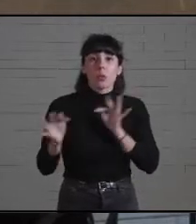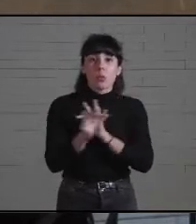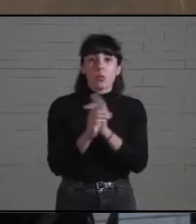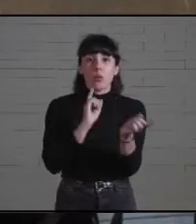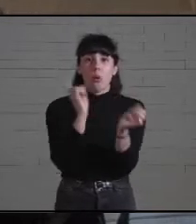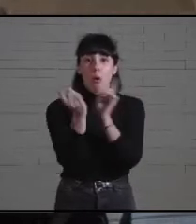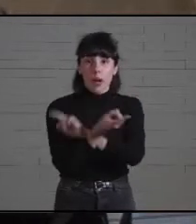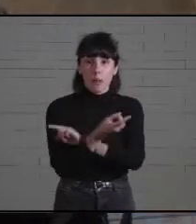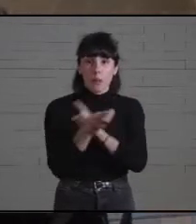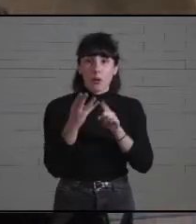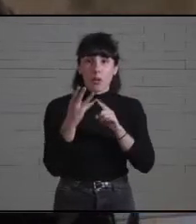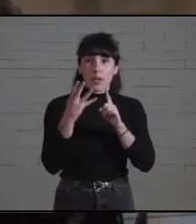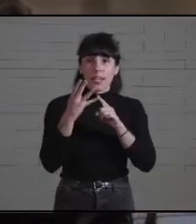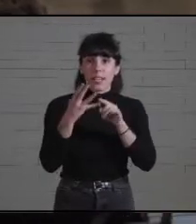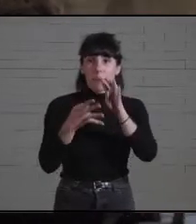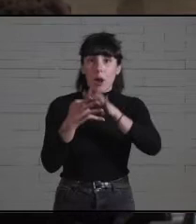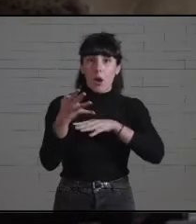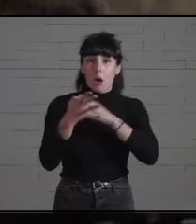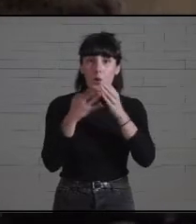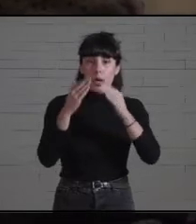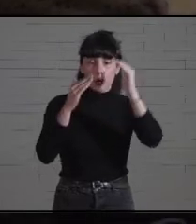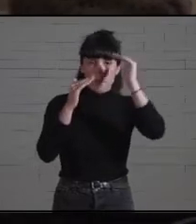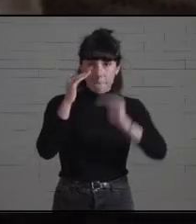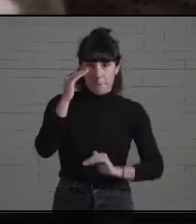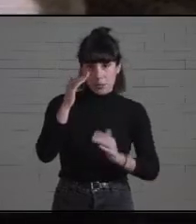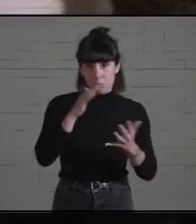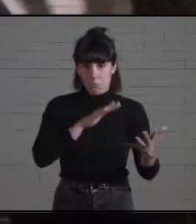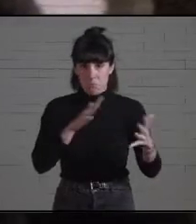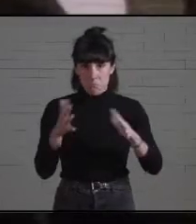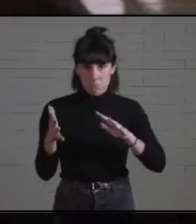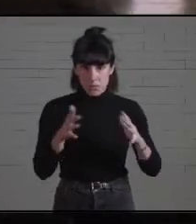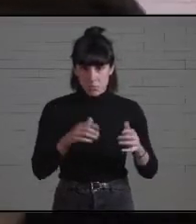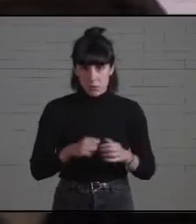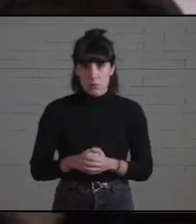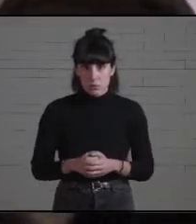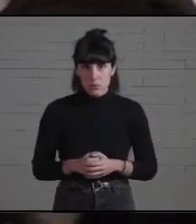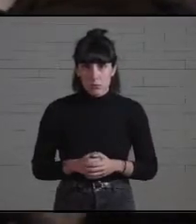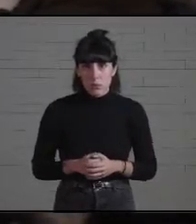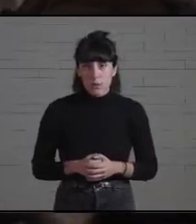jornada están a un nivel similar.